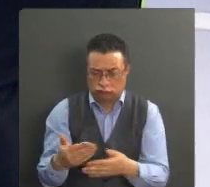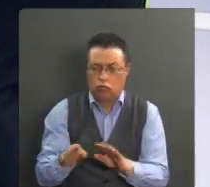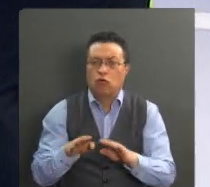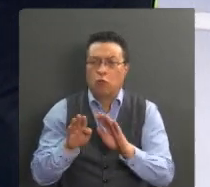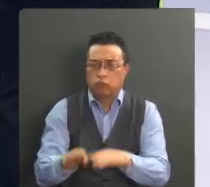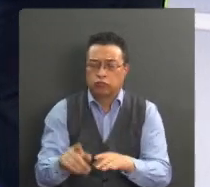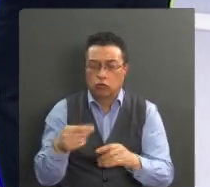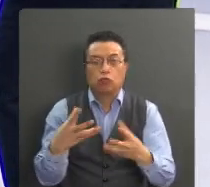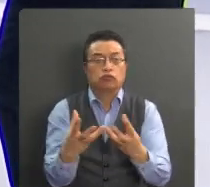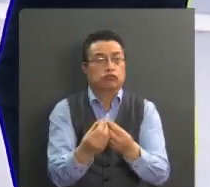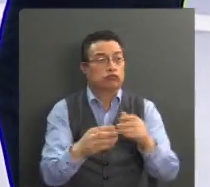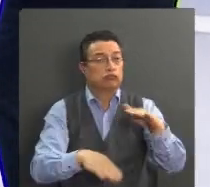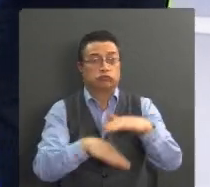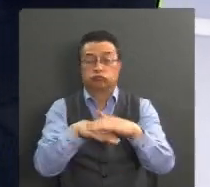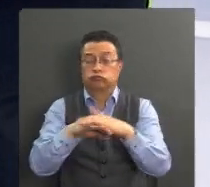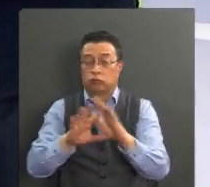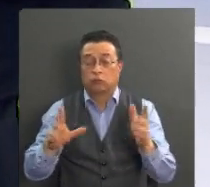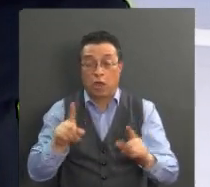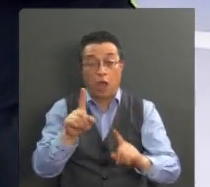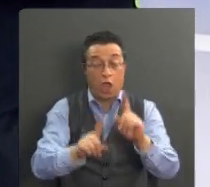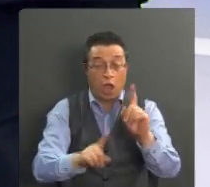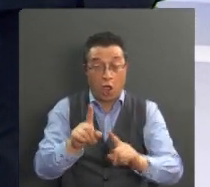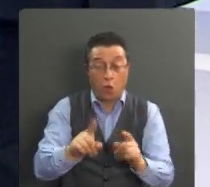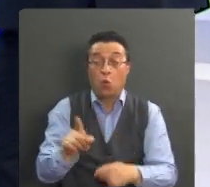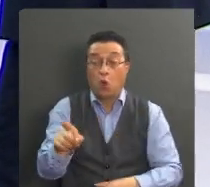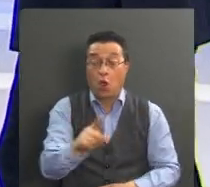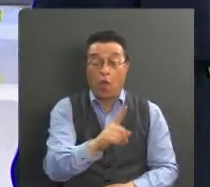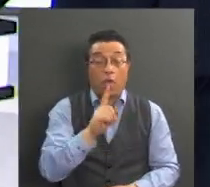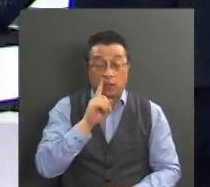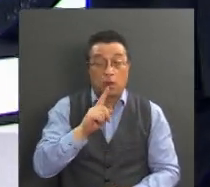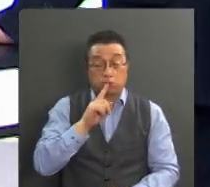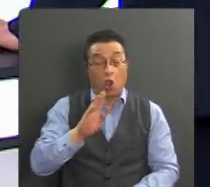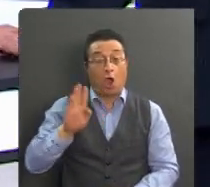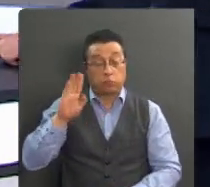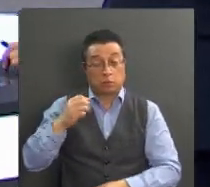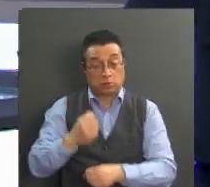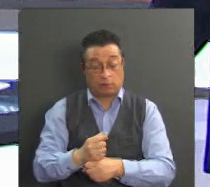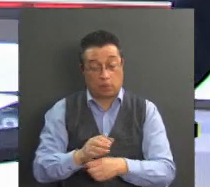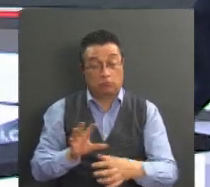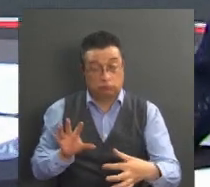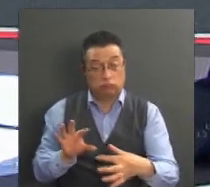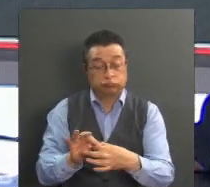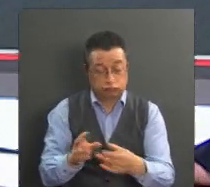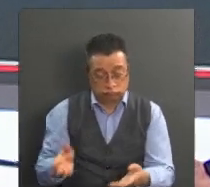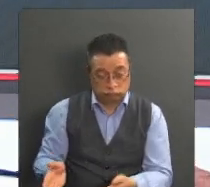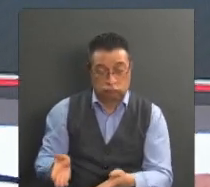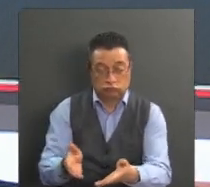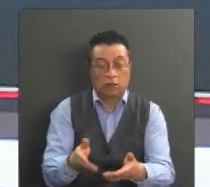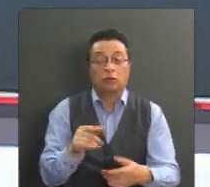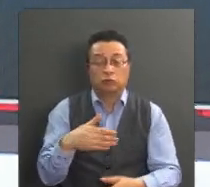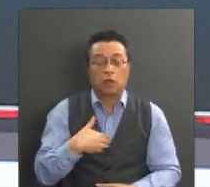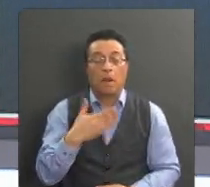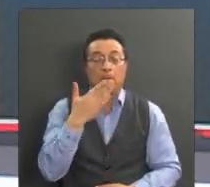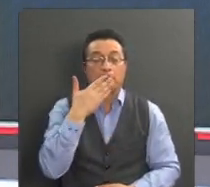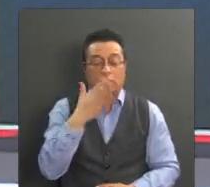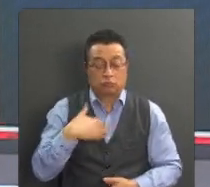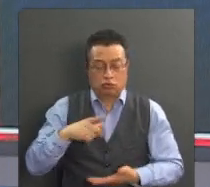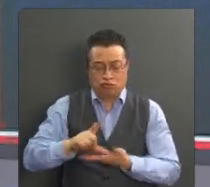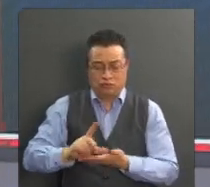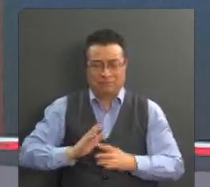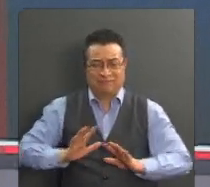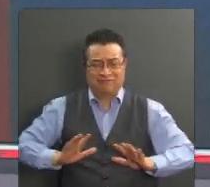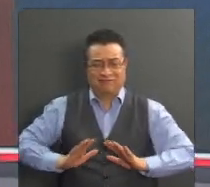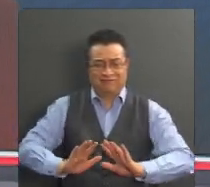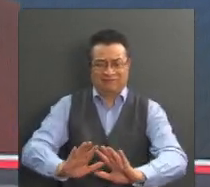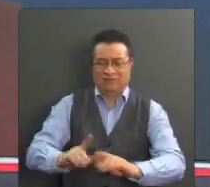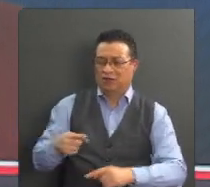aforo en algún minuto se dijo, bueno, que alguien que tenga cierto como compromiso con el trabajo de la constituyente, y ahí es donde dice, prefiero dejar mi lugar a otra persona que